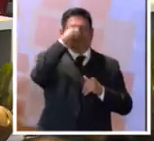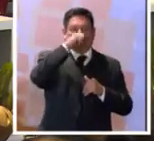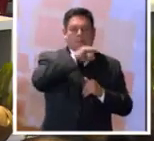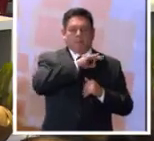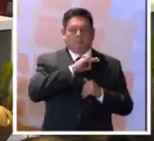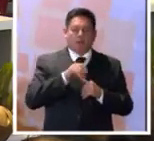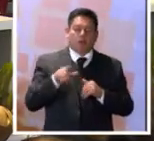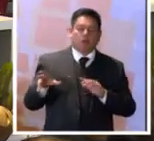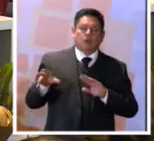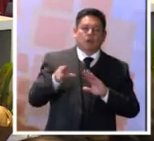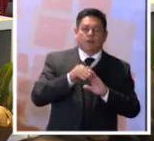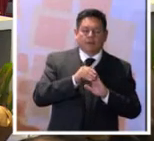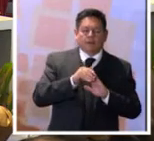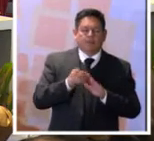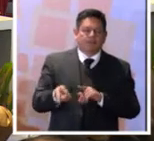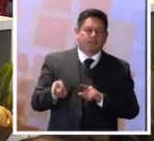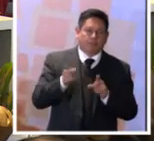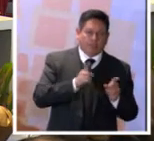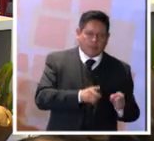creo en la capacitación,